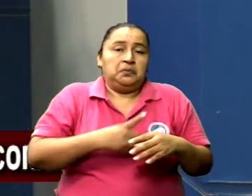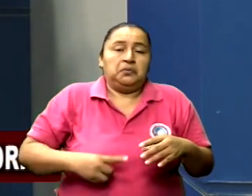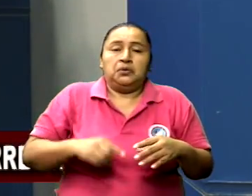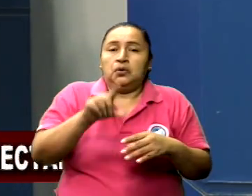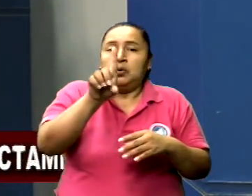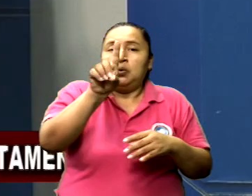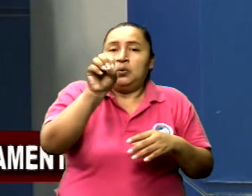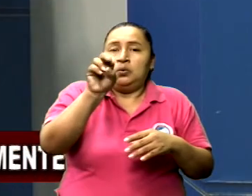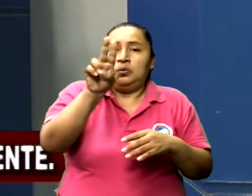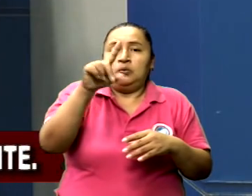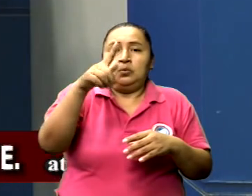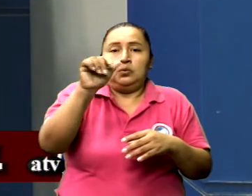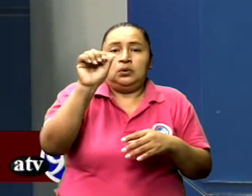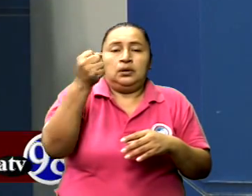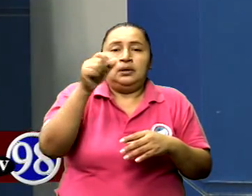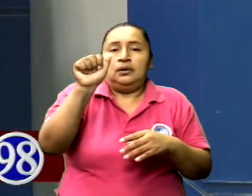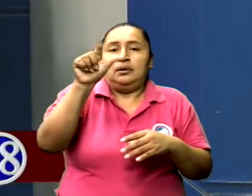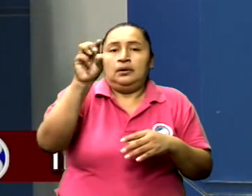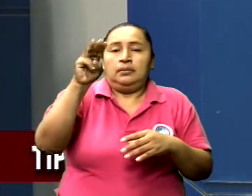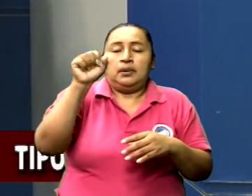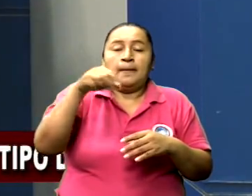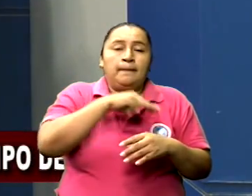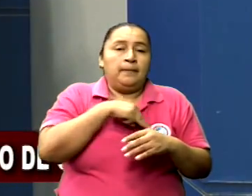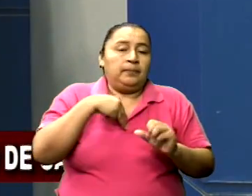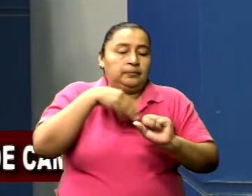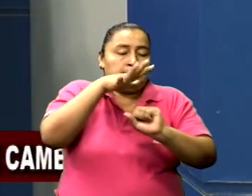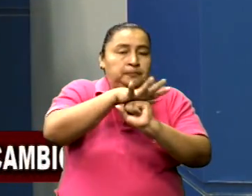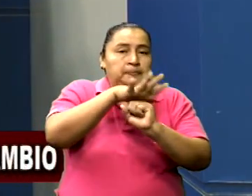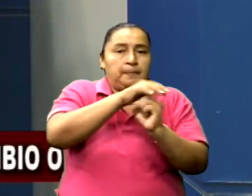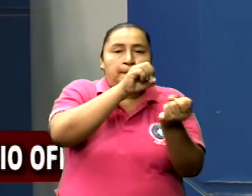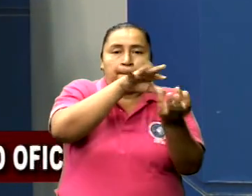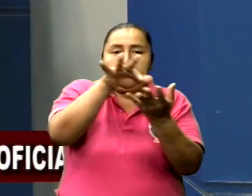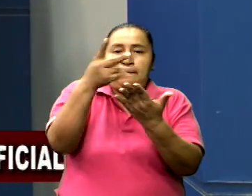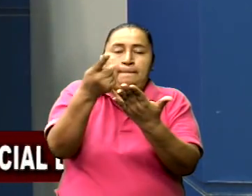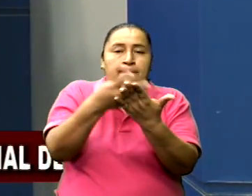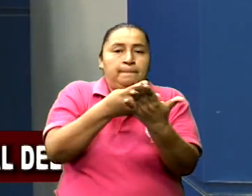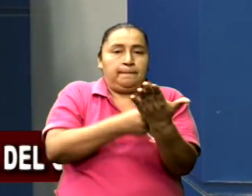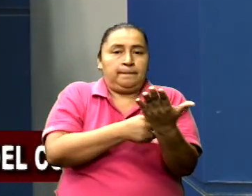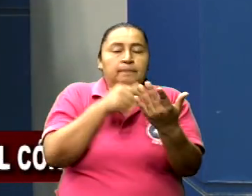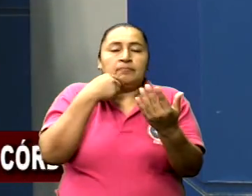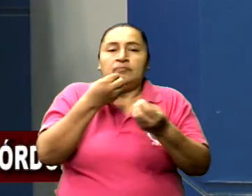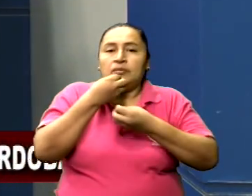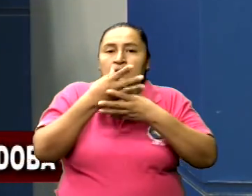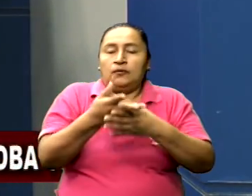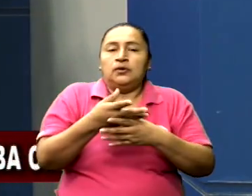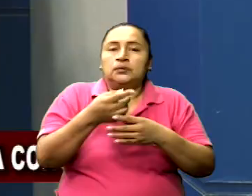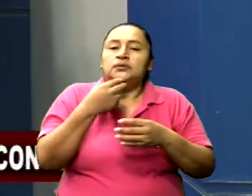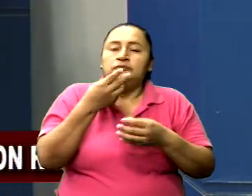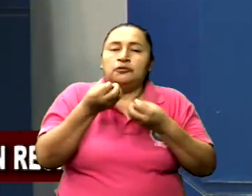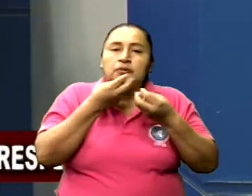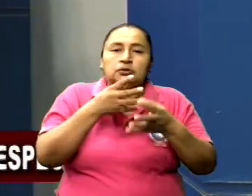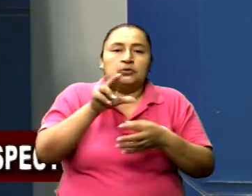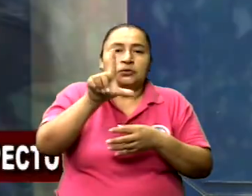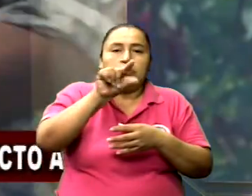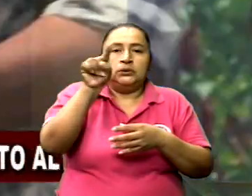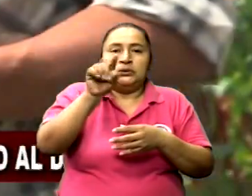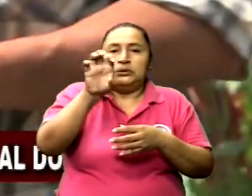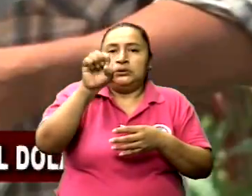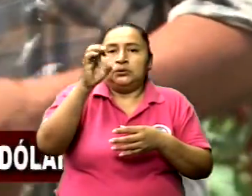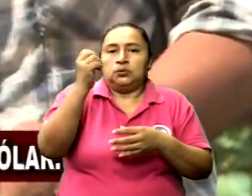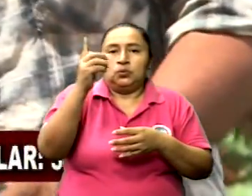Douglas Alemán, miembro de la Comisión de Producción, Economía y Presupuesto. Más información en la nota de Liz Escoto.